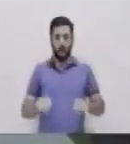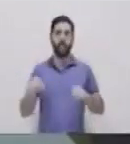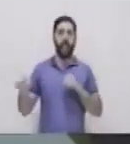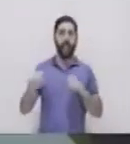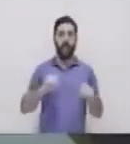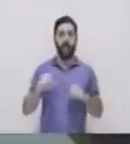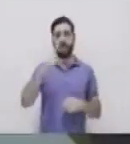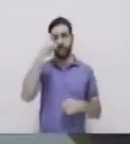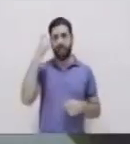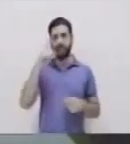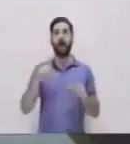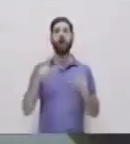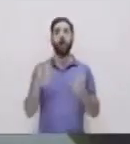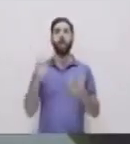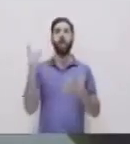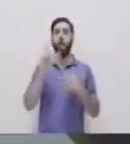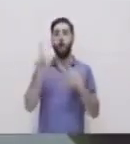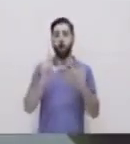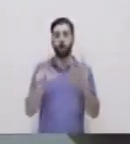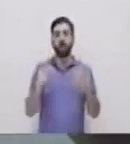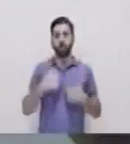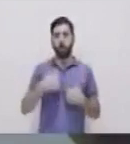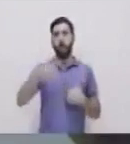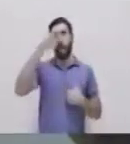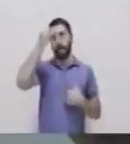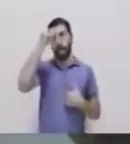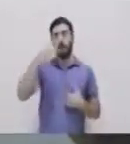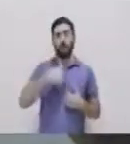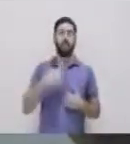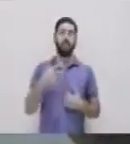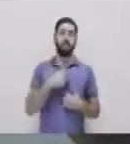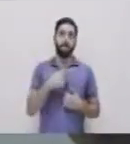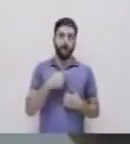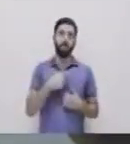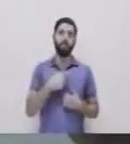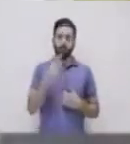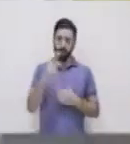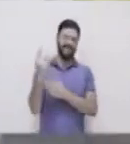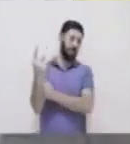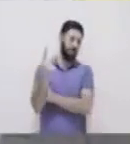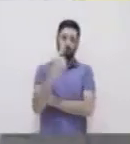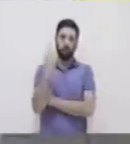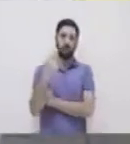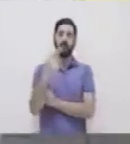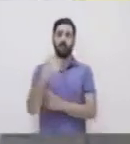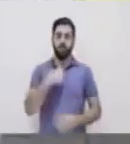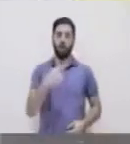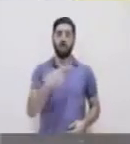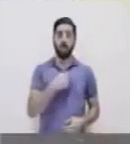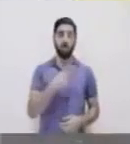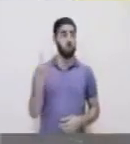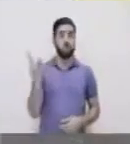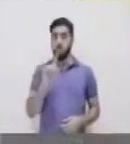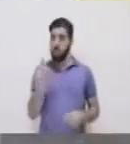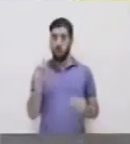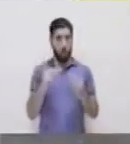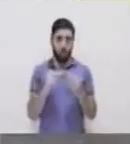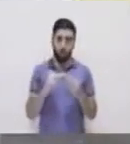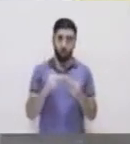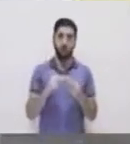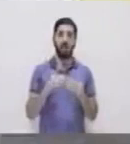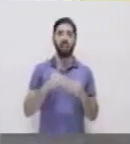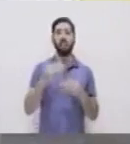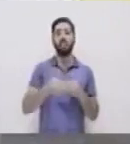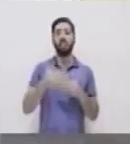eso, trabajar todo con base a lo que hemos aprendido, ¿verdad? Sí, el conocimiento de uno mismo es lo principal, ¿verdad? Porque si no nos